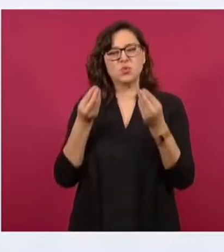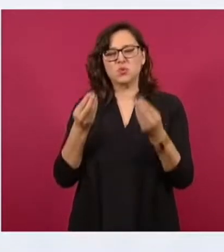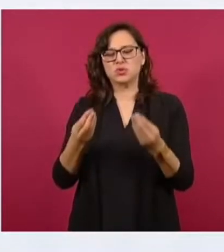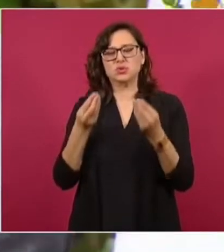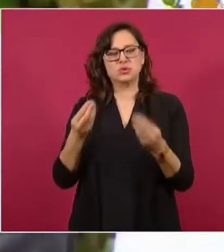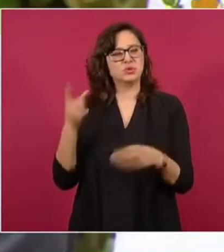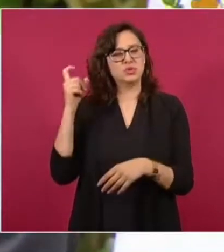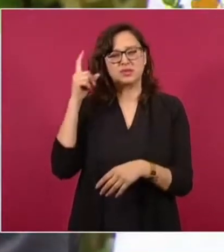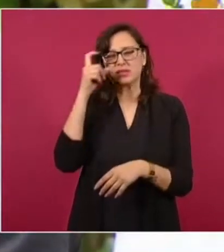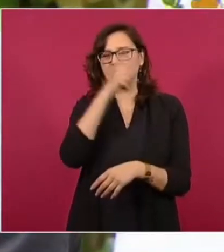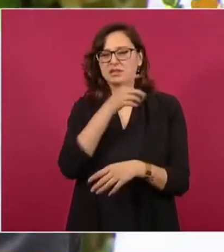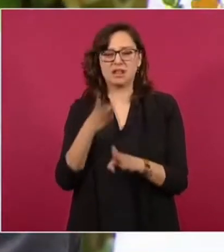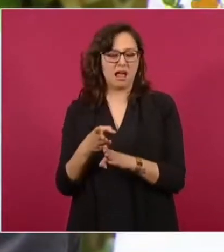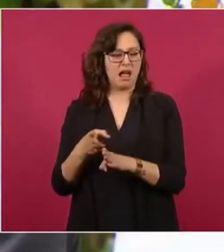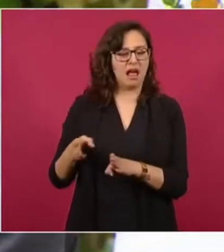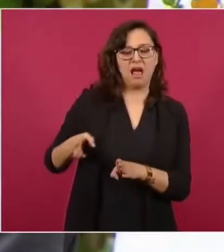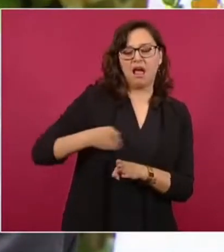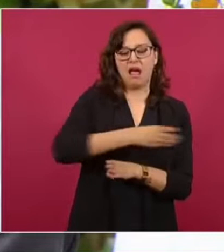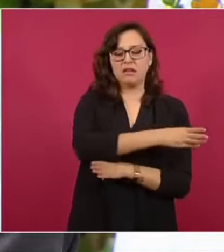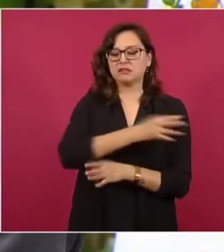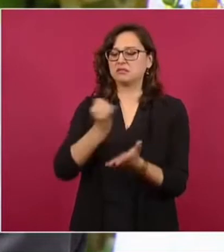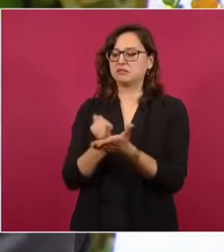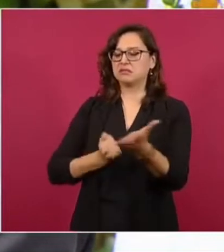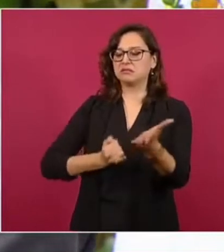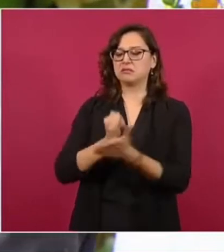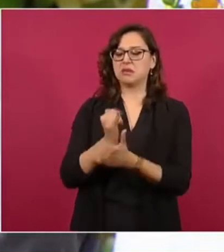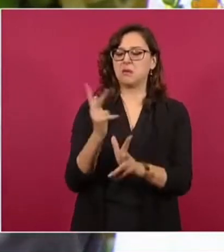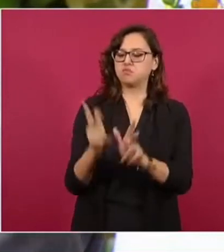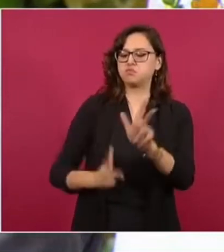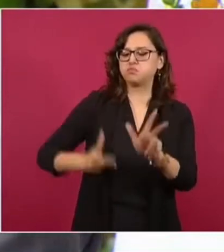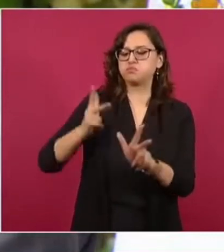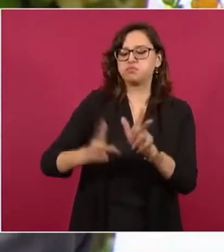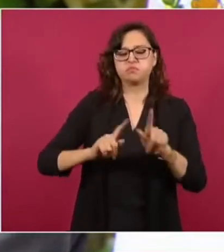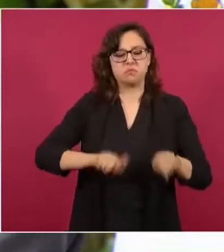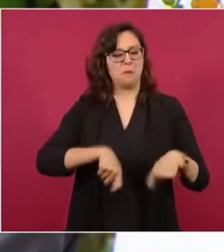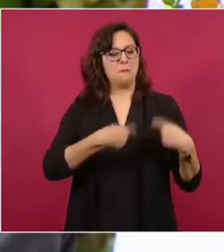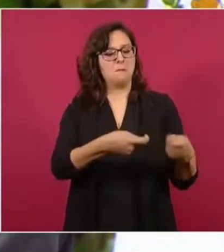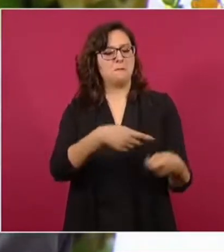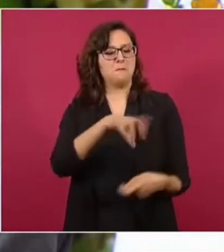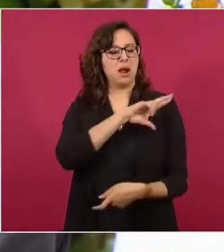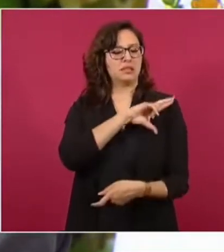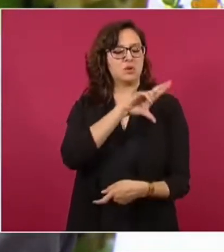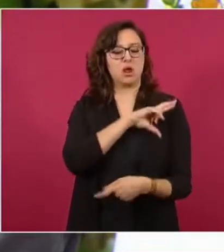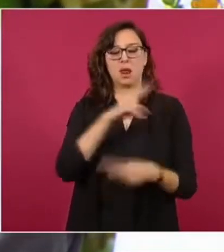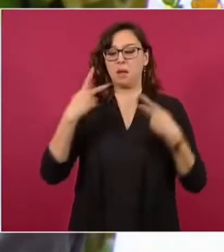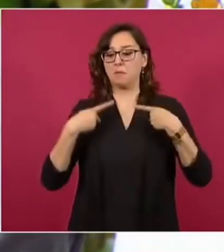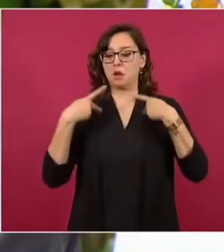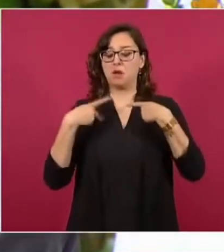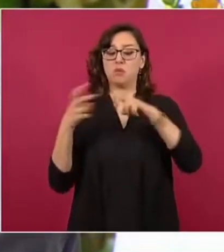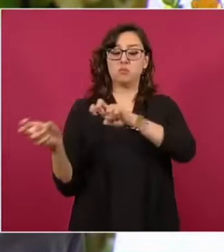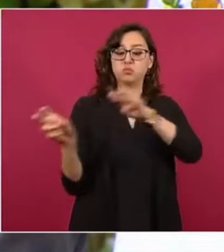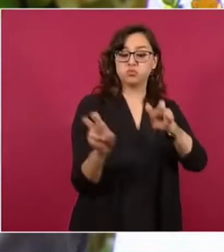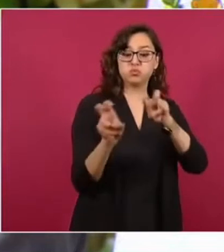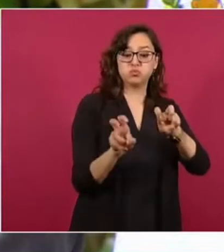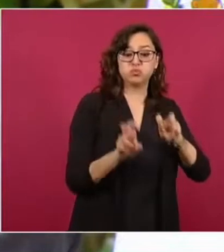la privatización de los ferrocarriles y la desaparición de este transporte de pasajeros que